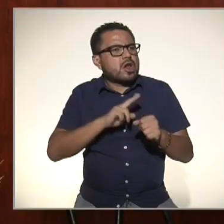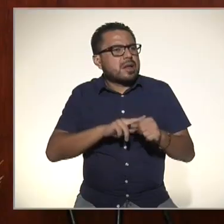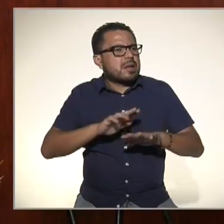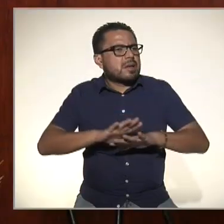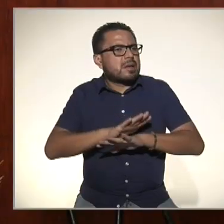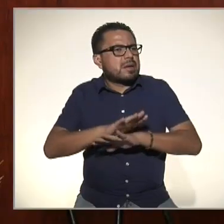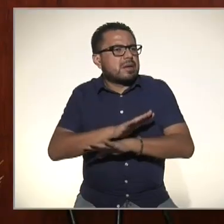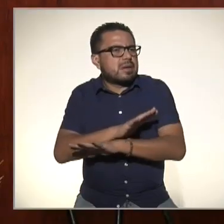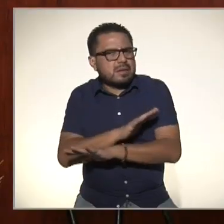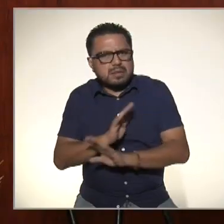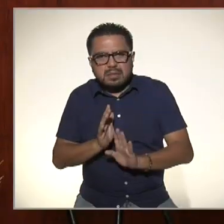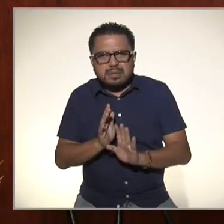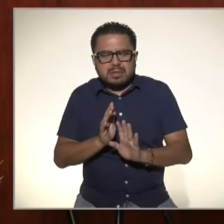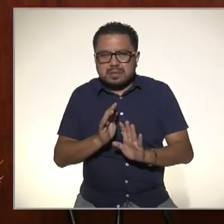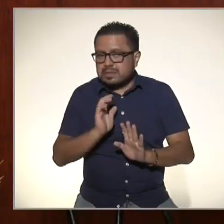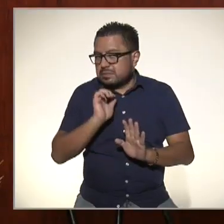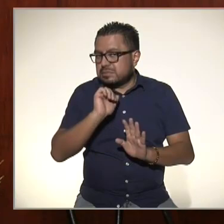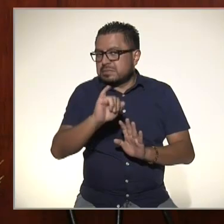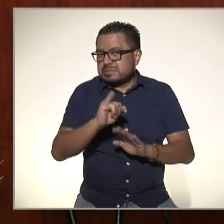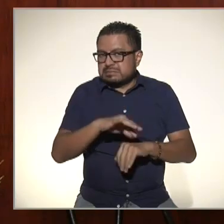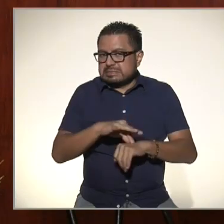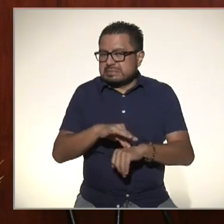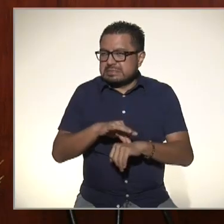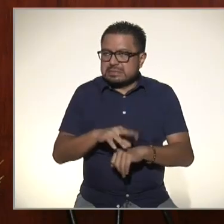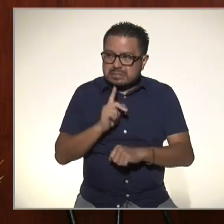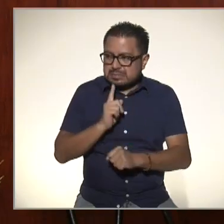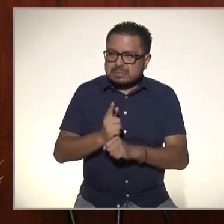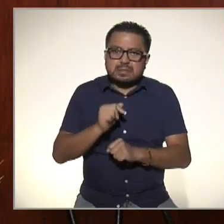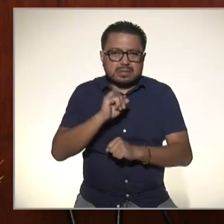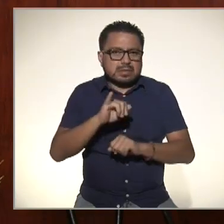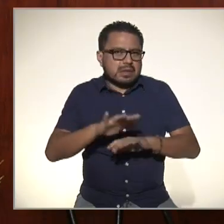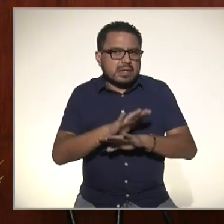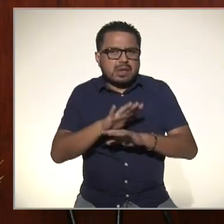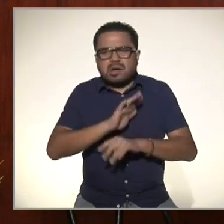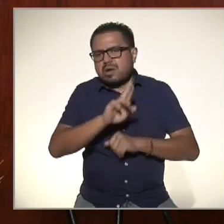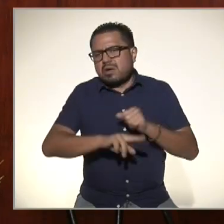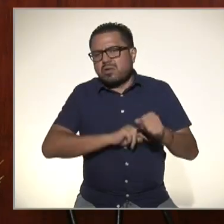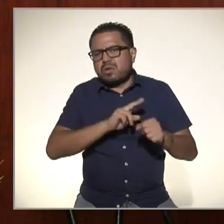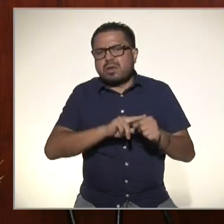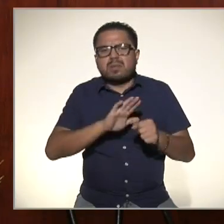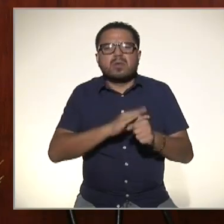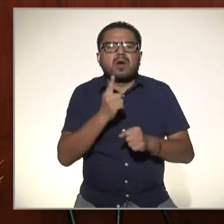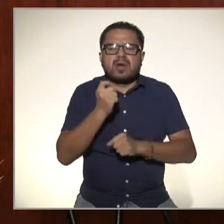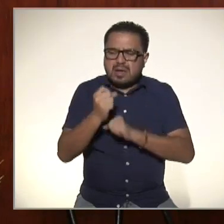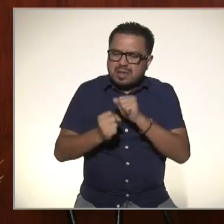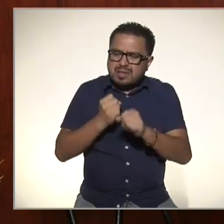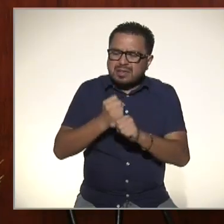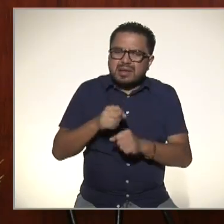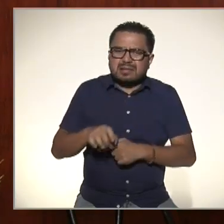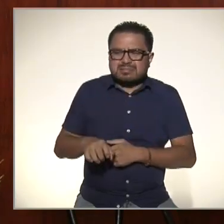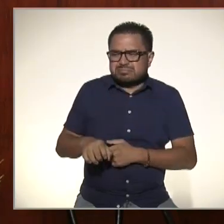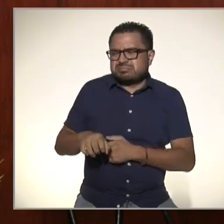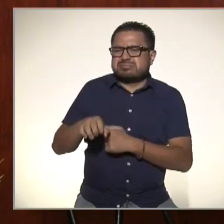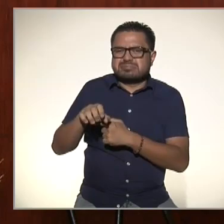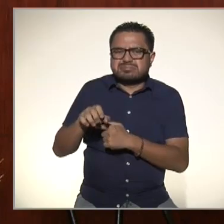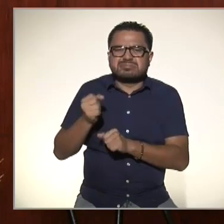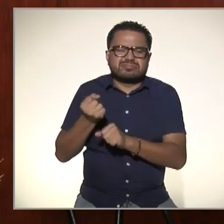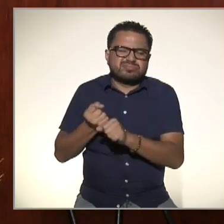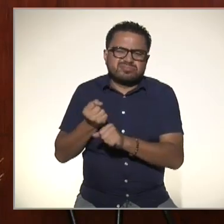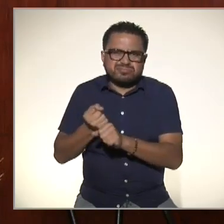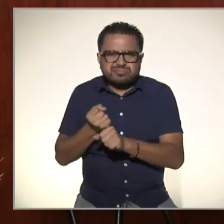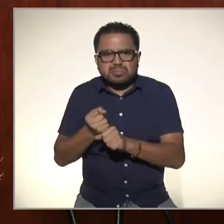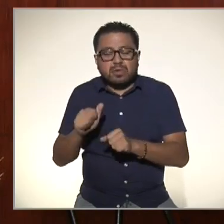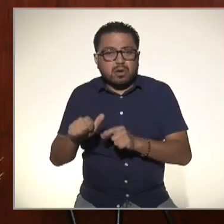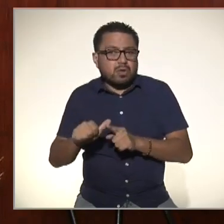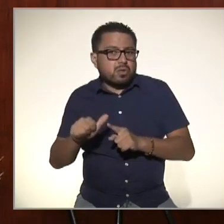cambios. Y evidentemente, digo, sí hay cambios naturales por la edad, el envejecimiento, pero